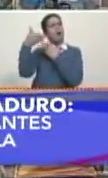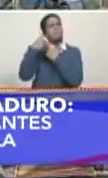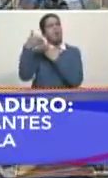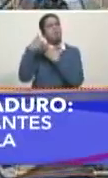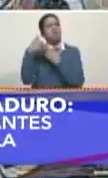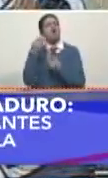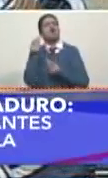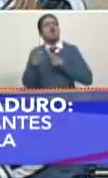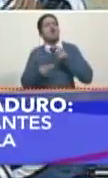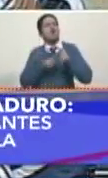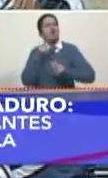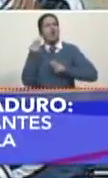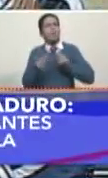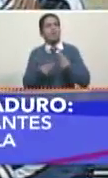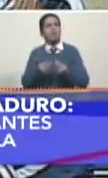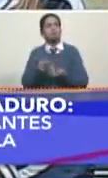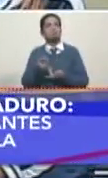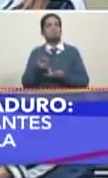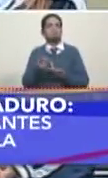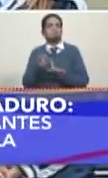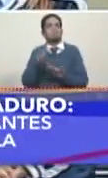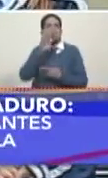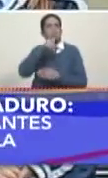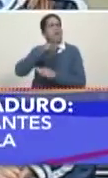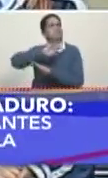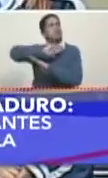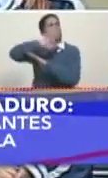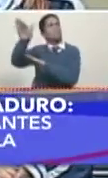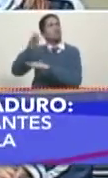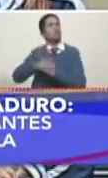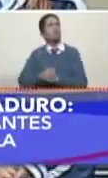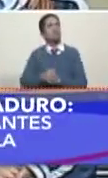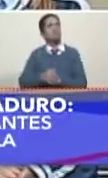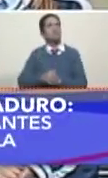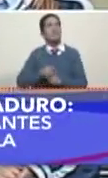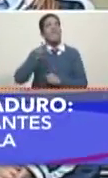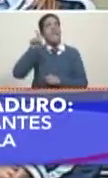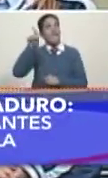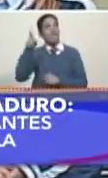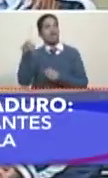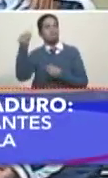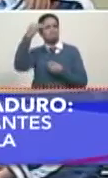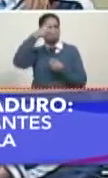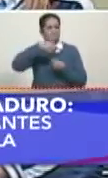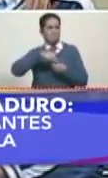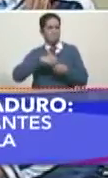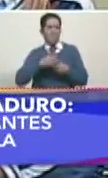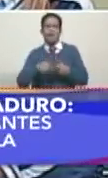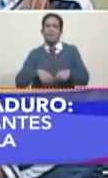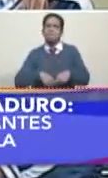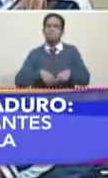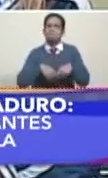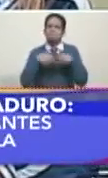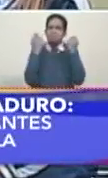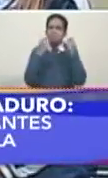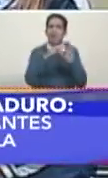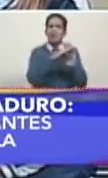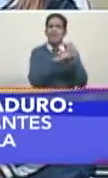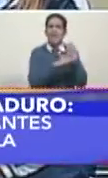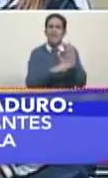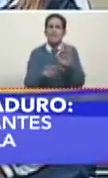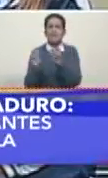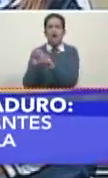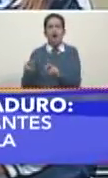ejecuta con total impunidad y en franca violación a la Carta de las Naciones Unidas,